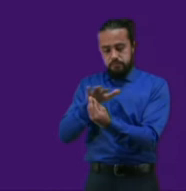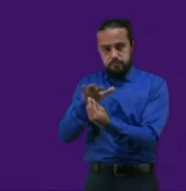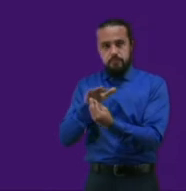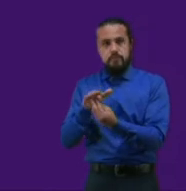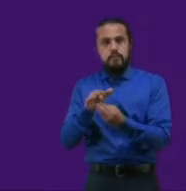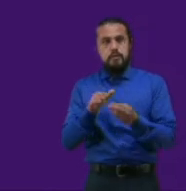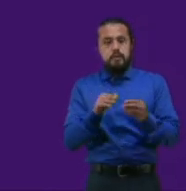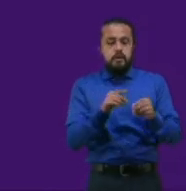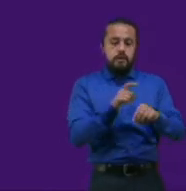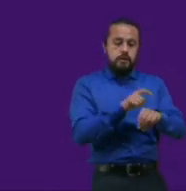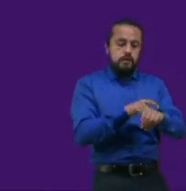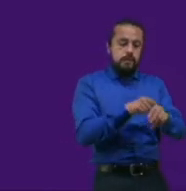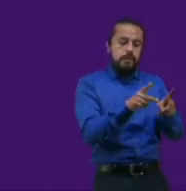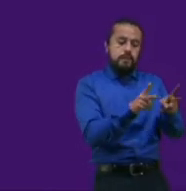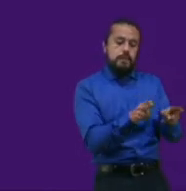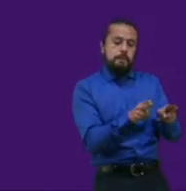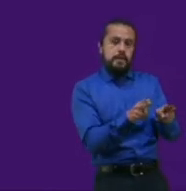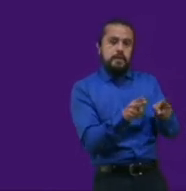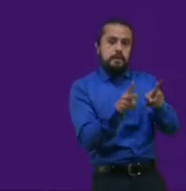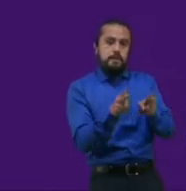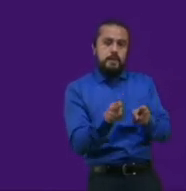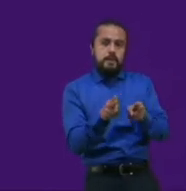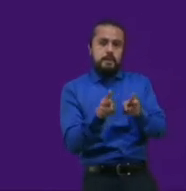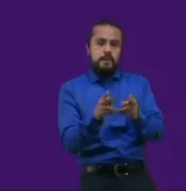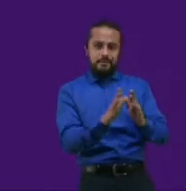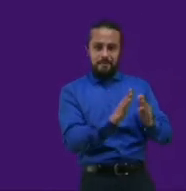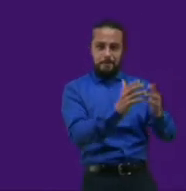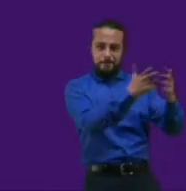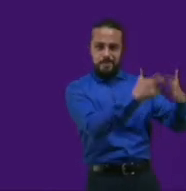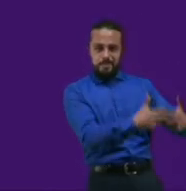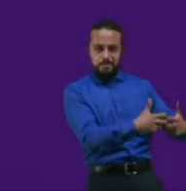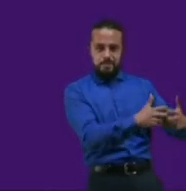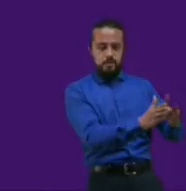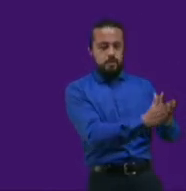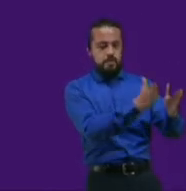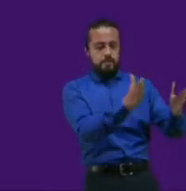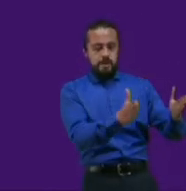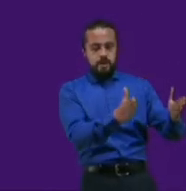del emprendimiento. La gente pregunta,